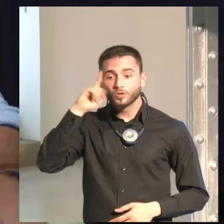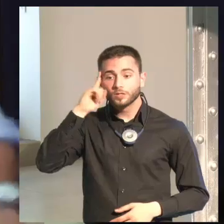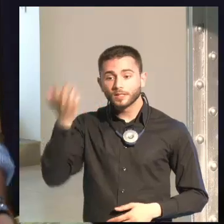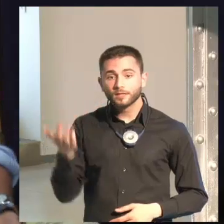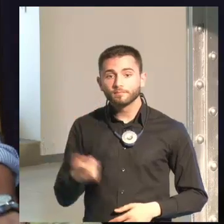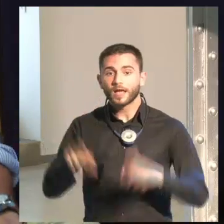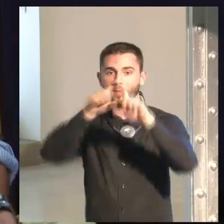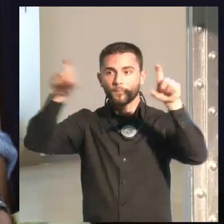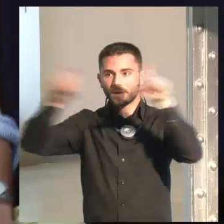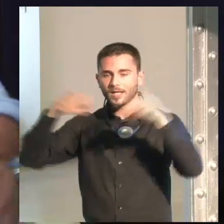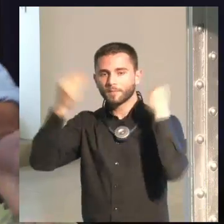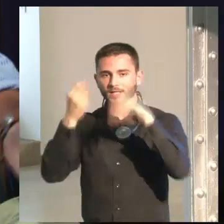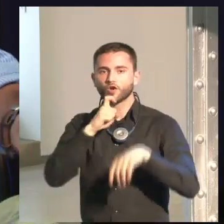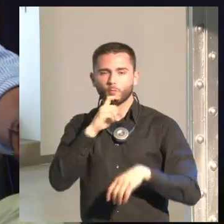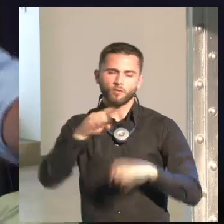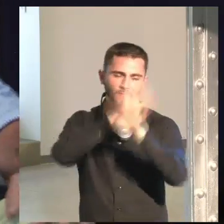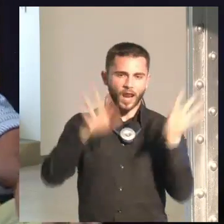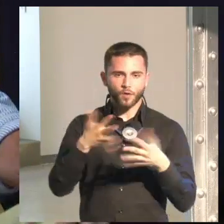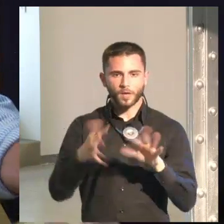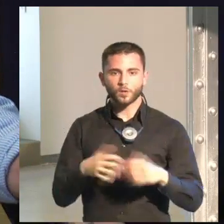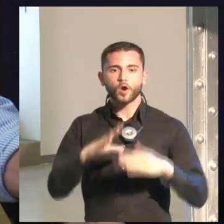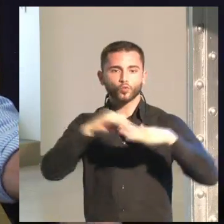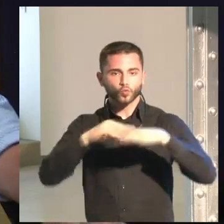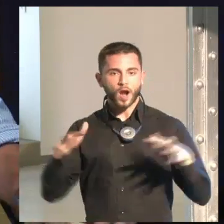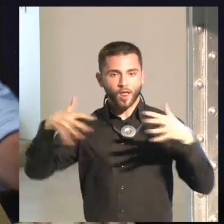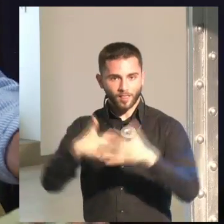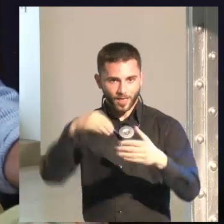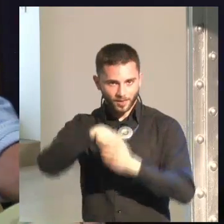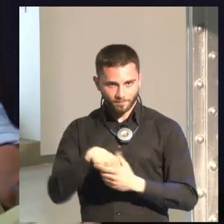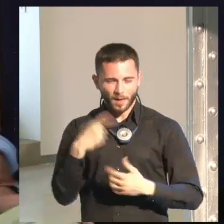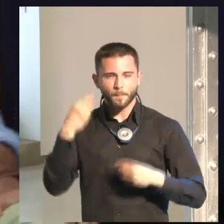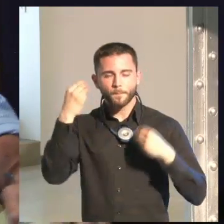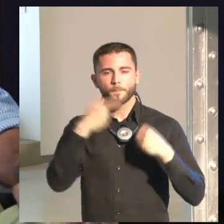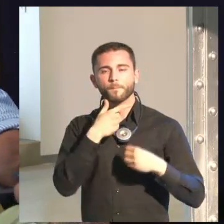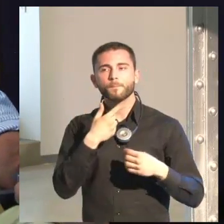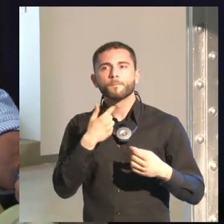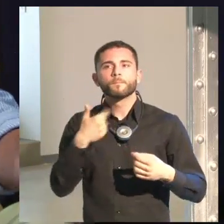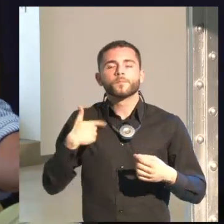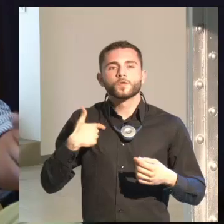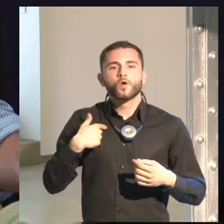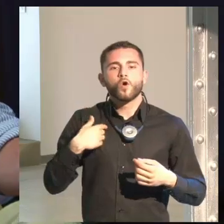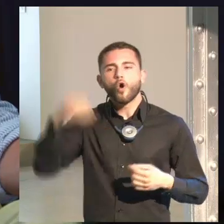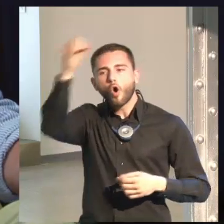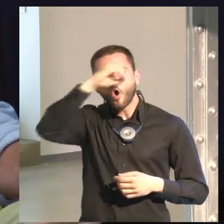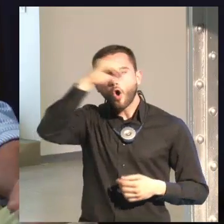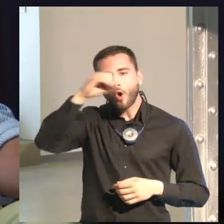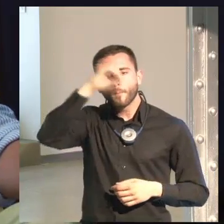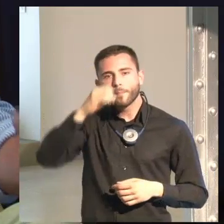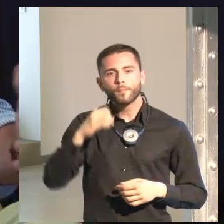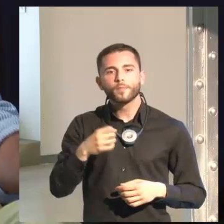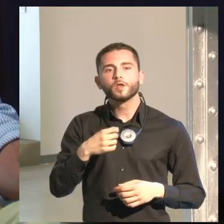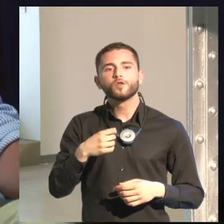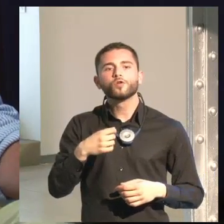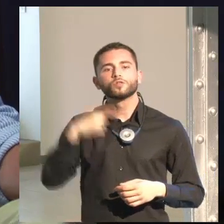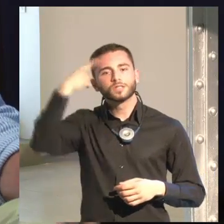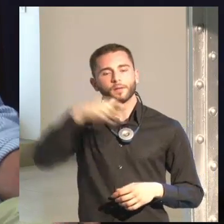empresas está más o menos claro, pero desde la Asociación de Usuarios, por ejemplo, de Internet, me gustaría saber qué opina acerca de que Internet no es gratis. Sí que es